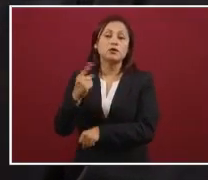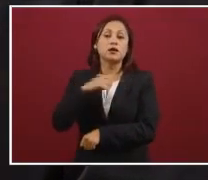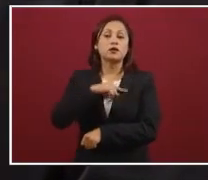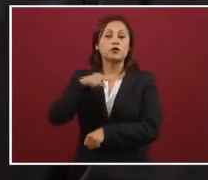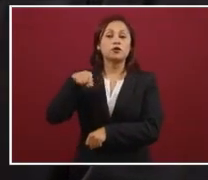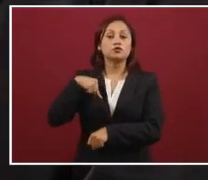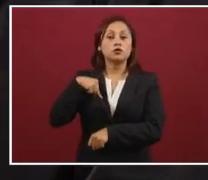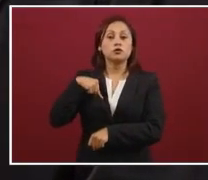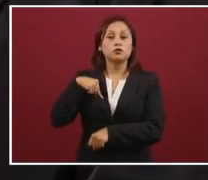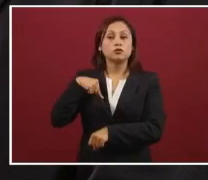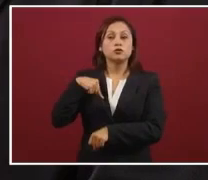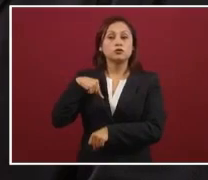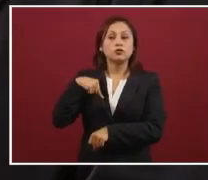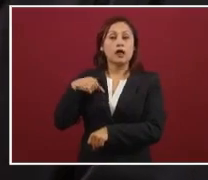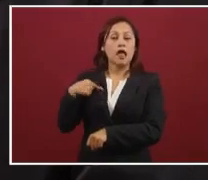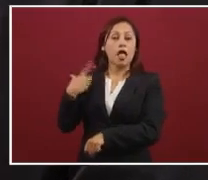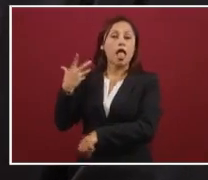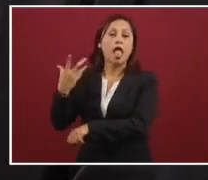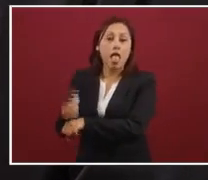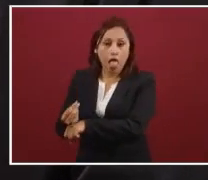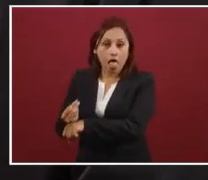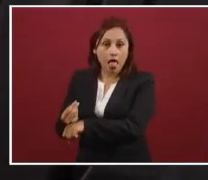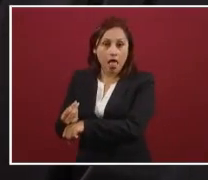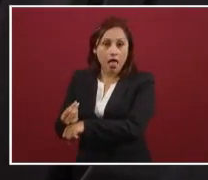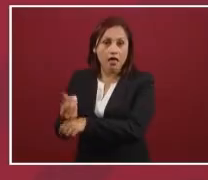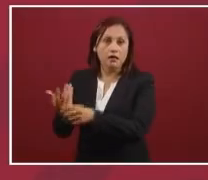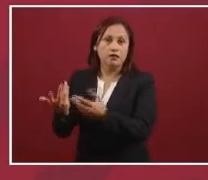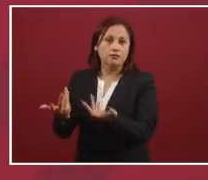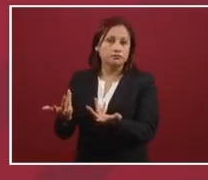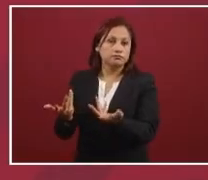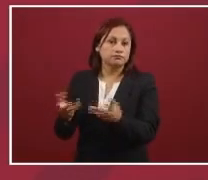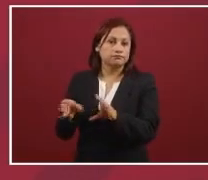medida al margen de la ley.